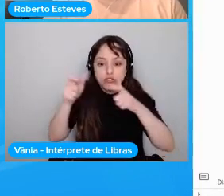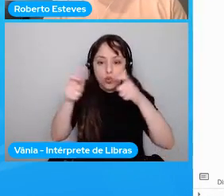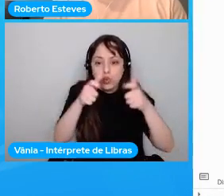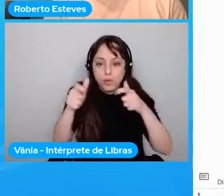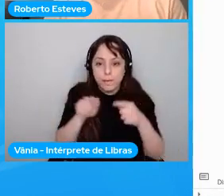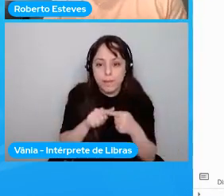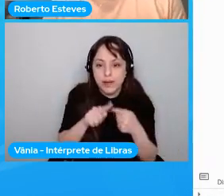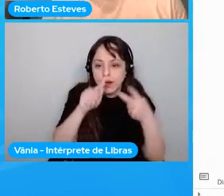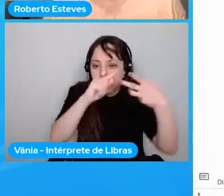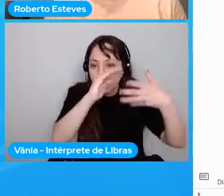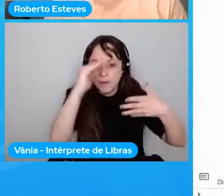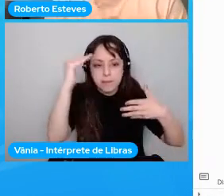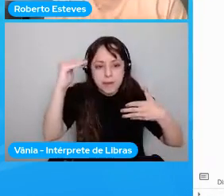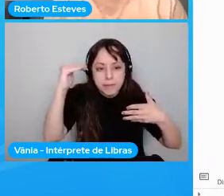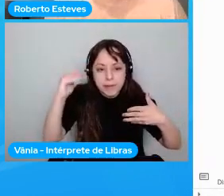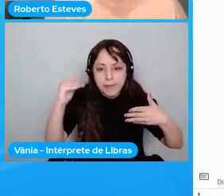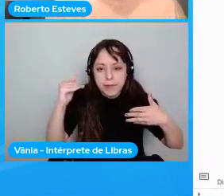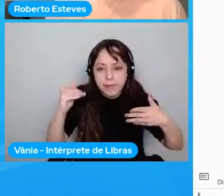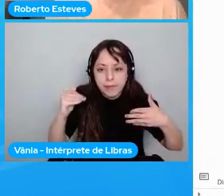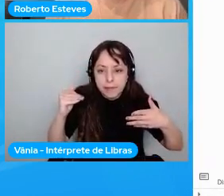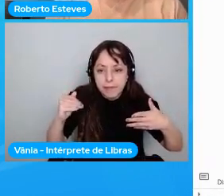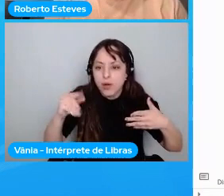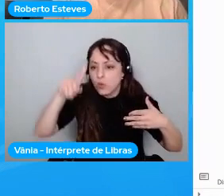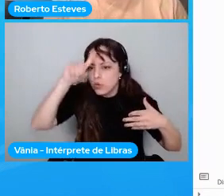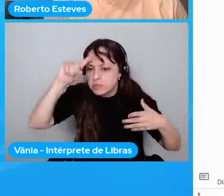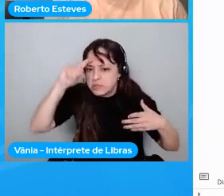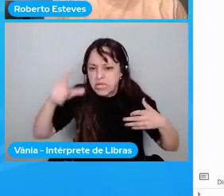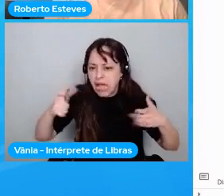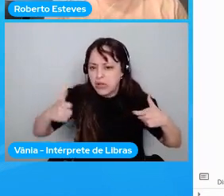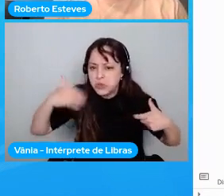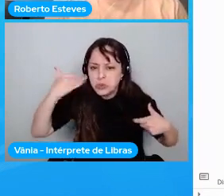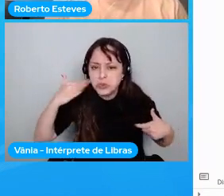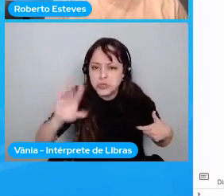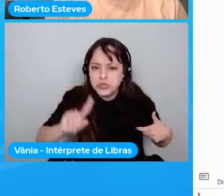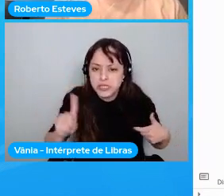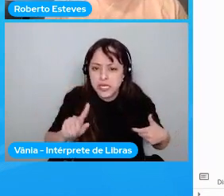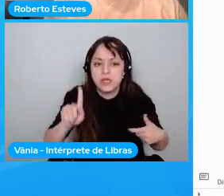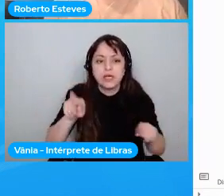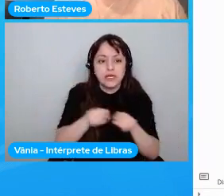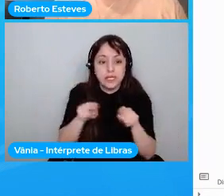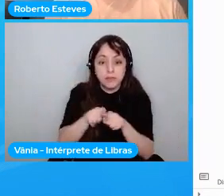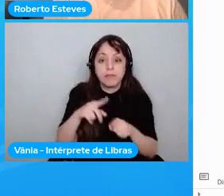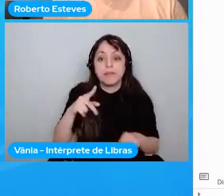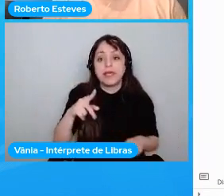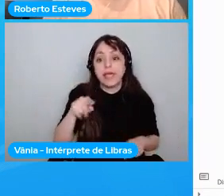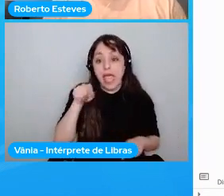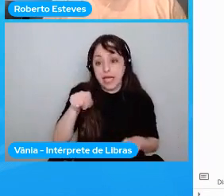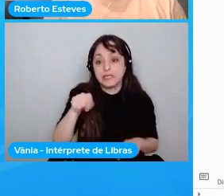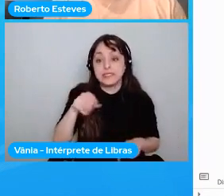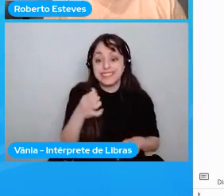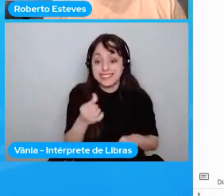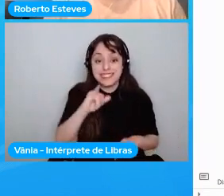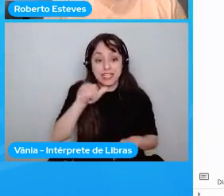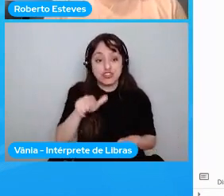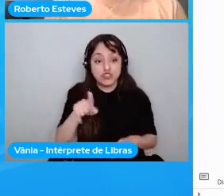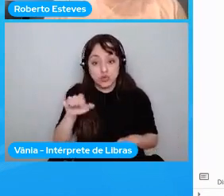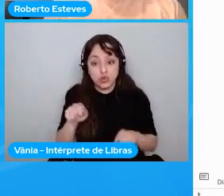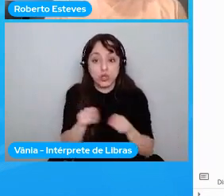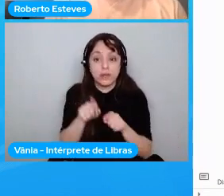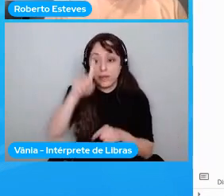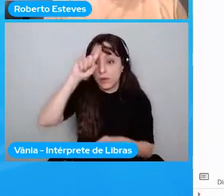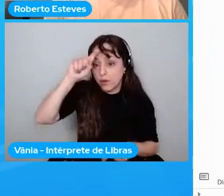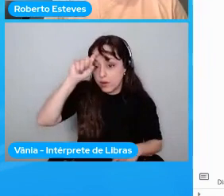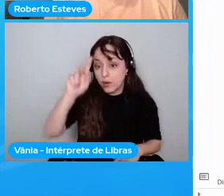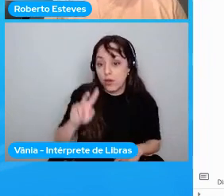Pastaza, Mera, Santa Clara, no, ni siquiera sé dónde es, la Junta Parroquial 6 de Julio de Cuellaje, el Hospital Homero Castañer